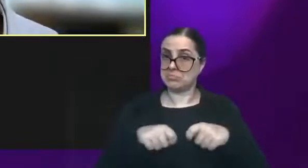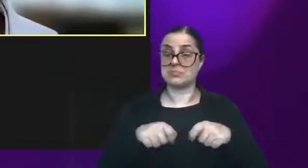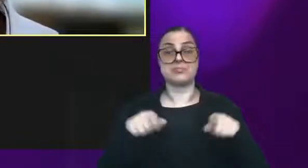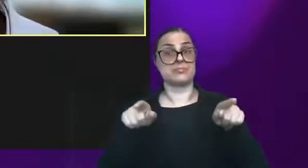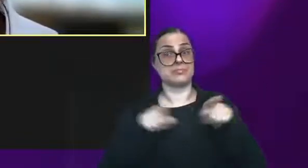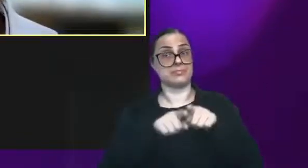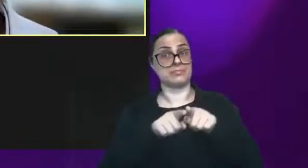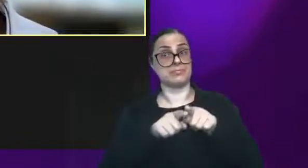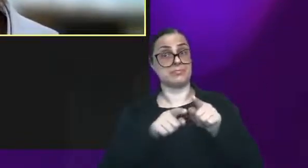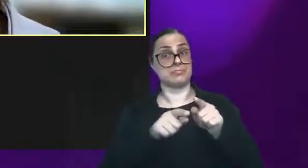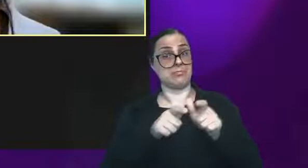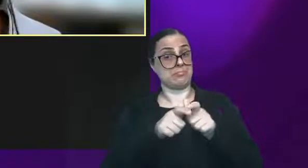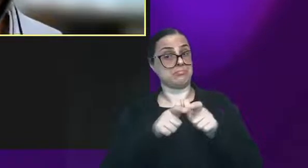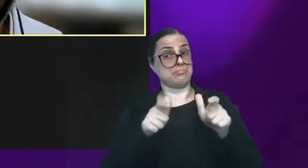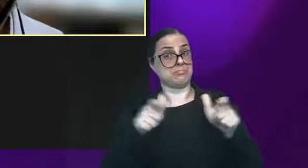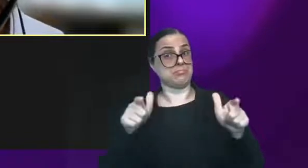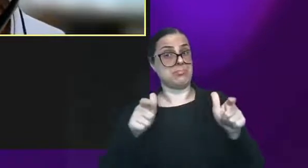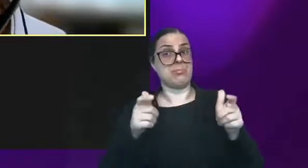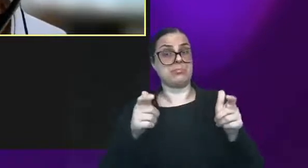de resecarlos.